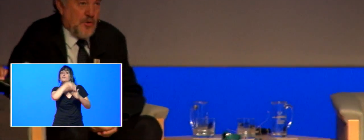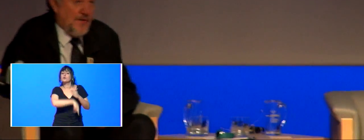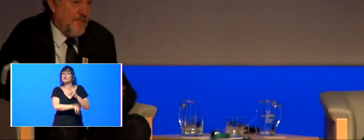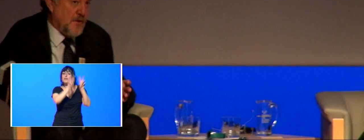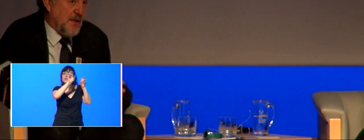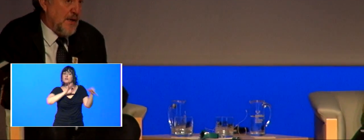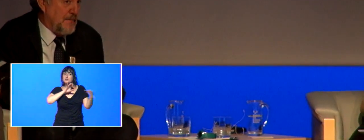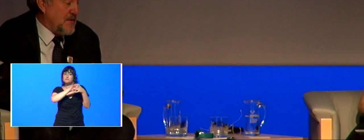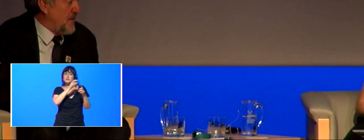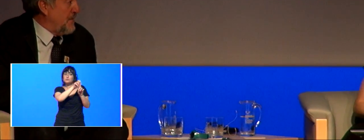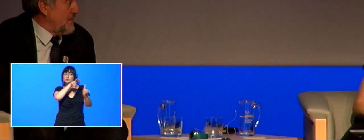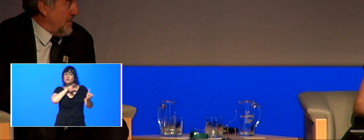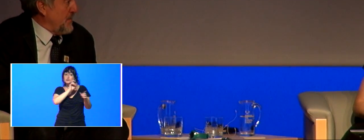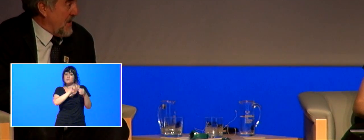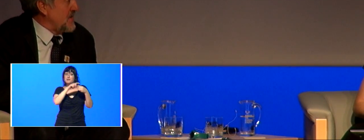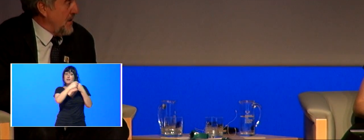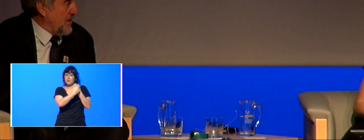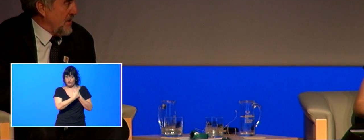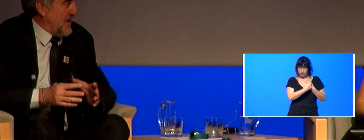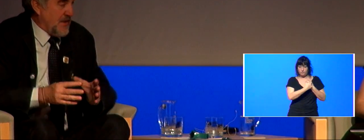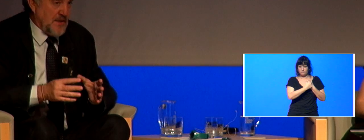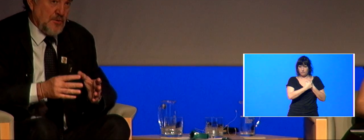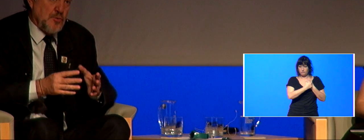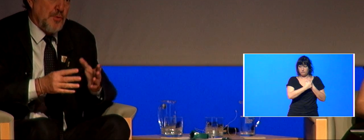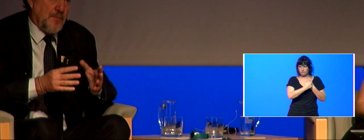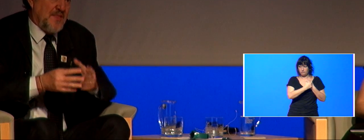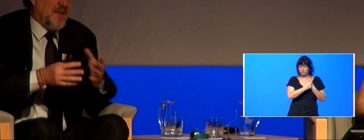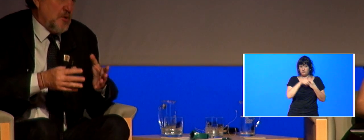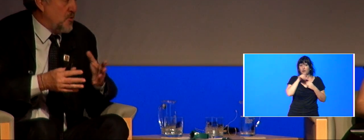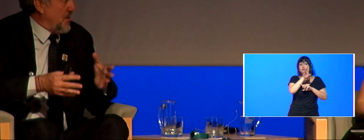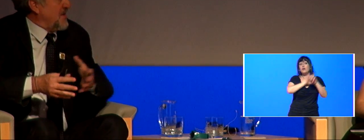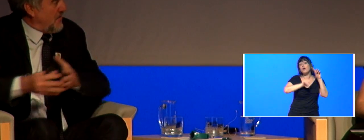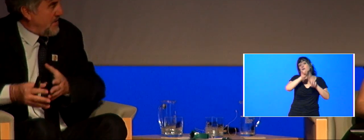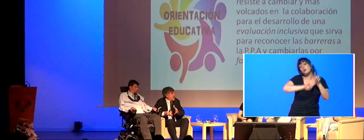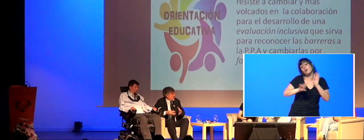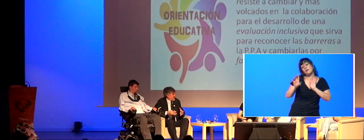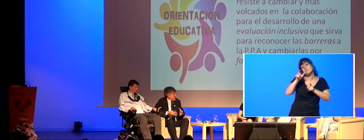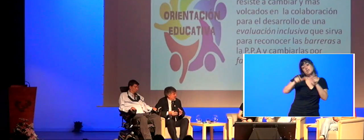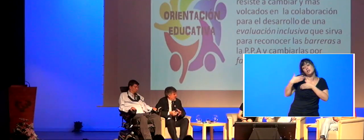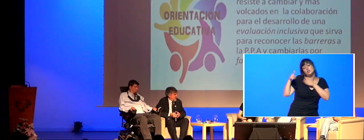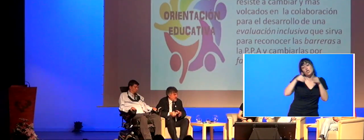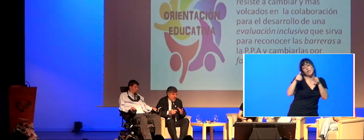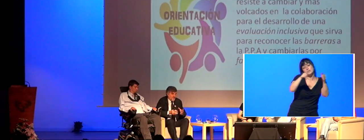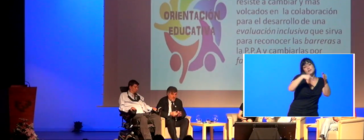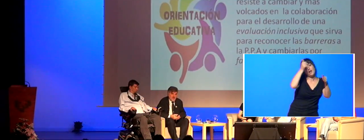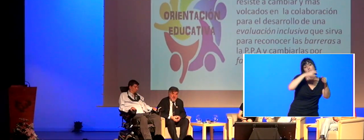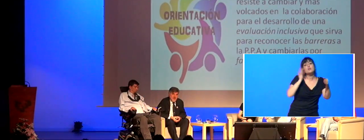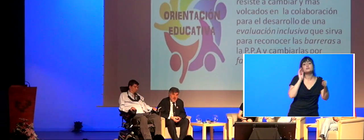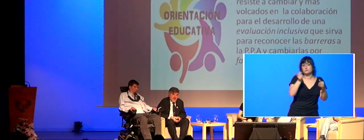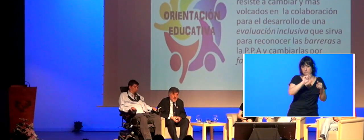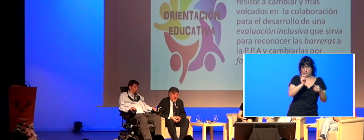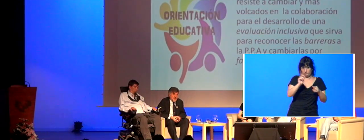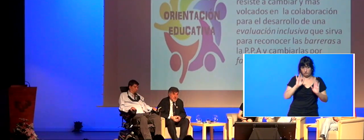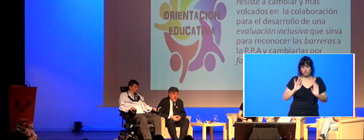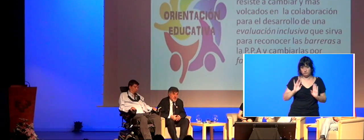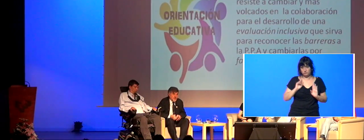con el enfoque en el que participan, y quiero señalar que este no es un problema de los orientadores o las orientadoras, sino del enfoque, que